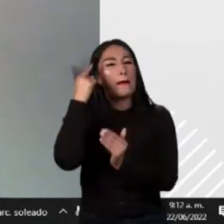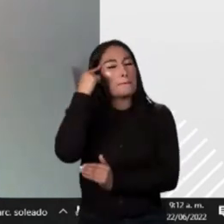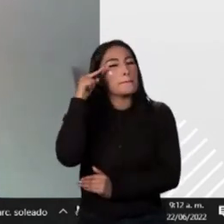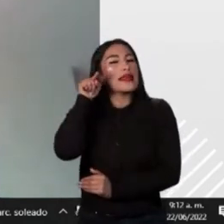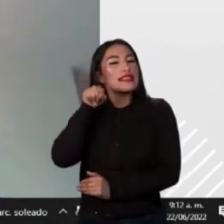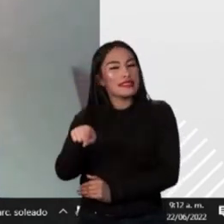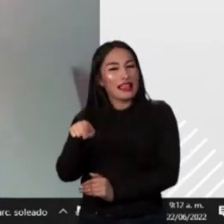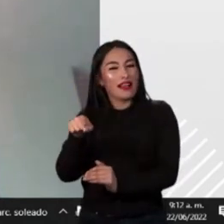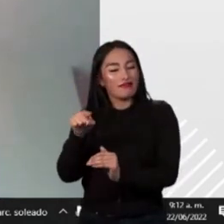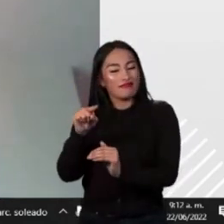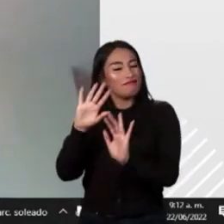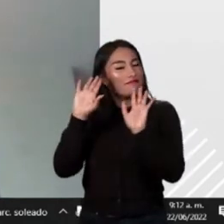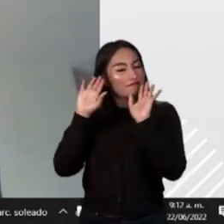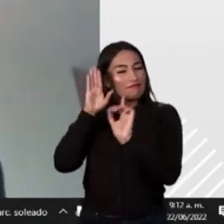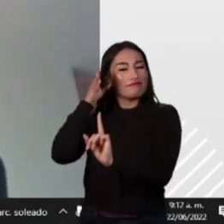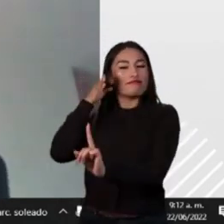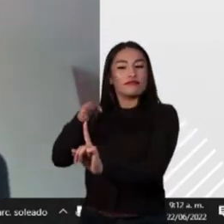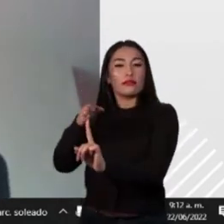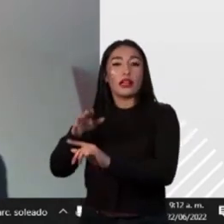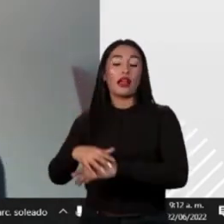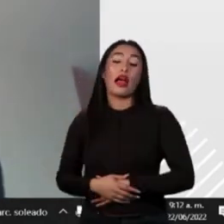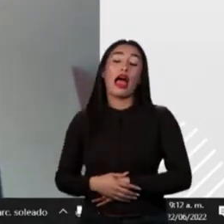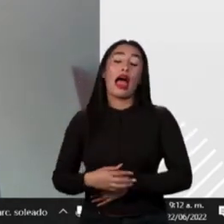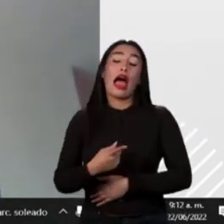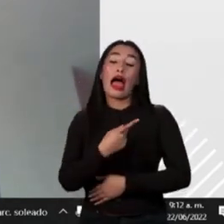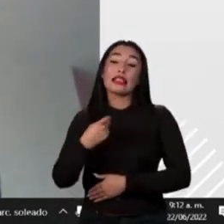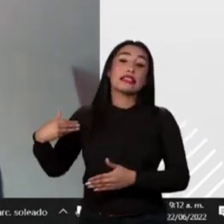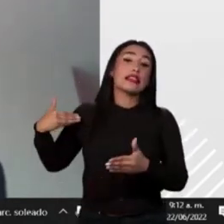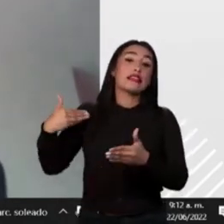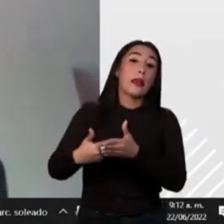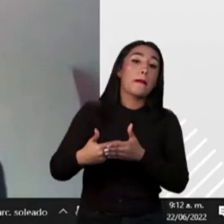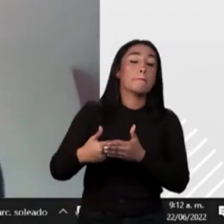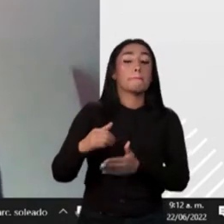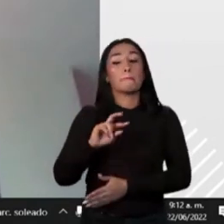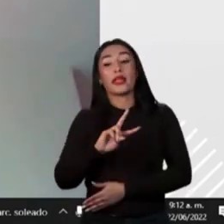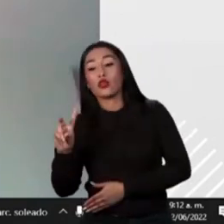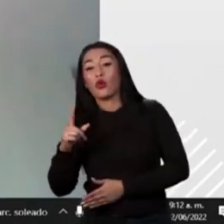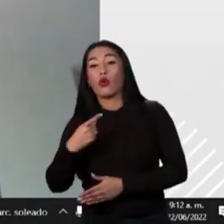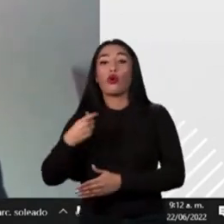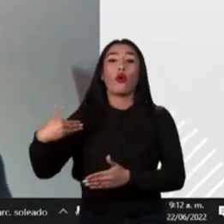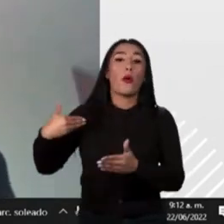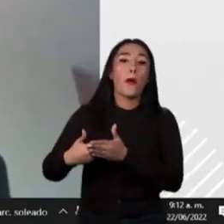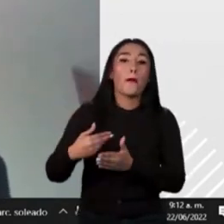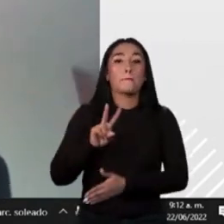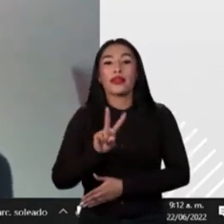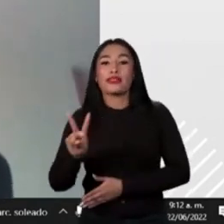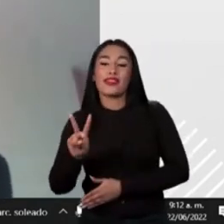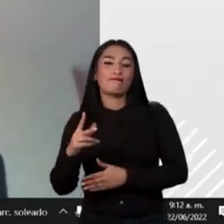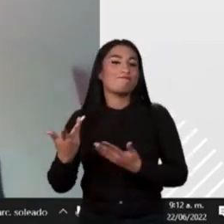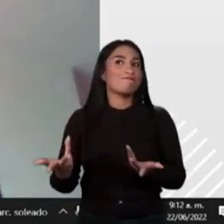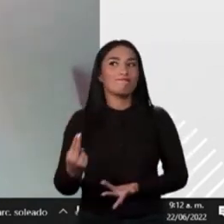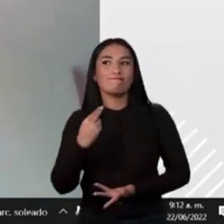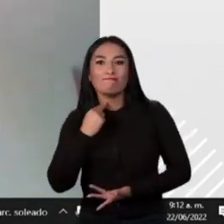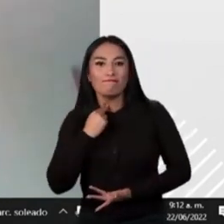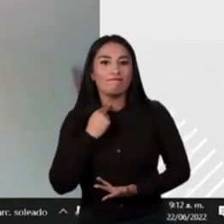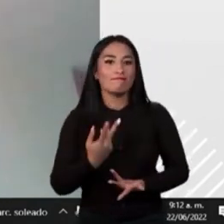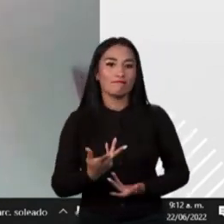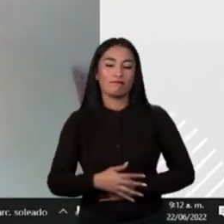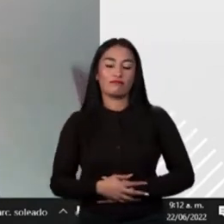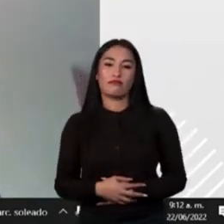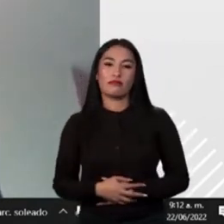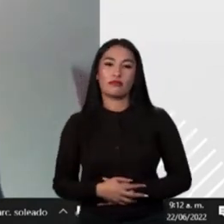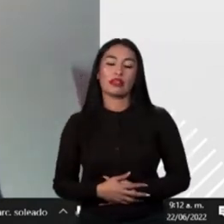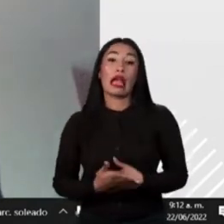con una universidad del siglo XXI, del siglo XXII. Tenemos que pensar en distintos diseños de universidad, porque la verdad es que las capacidades que